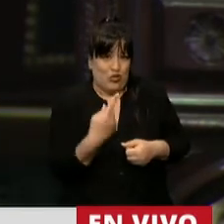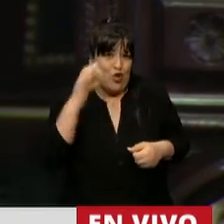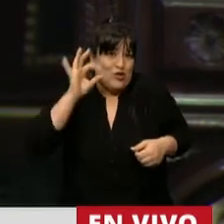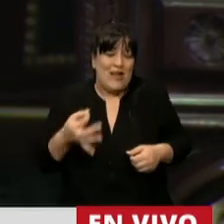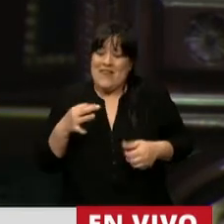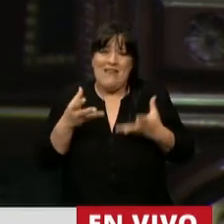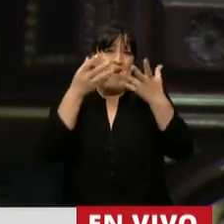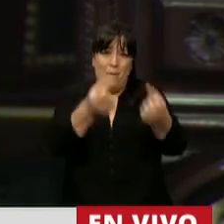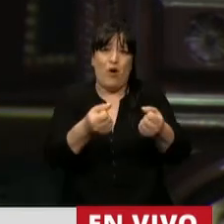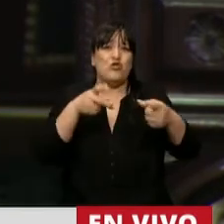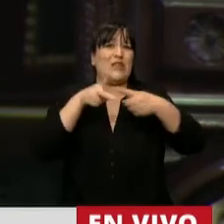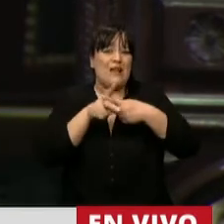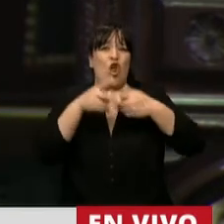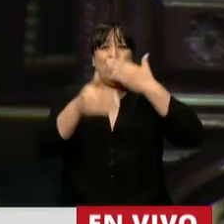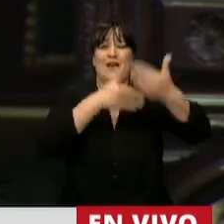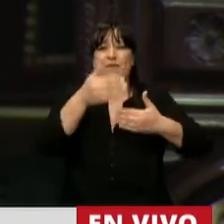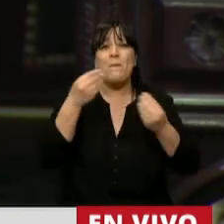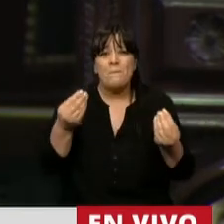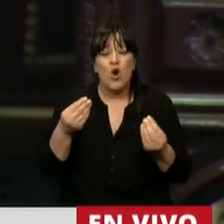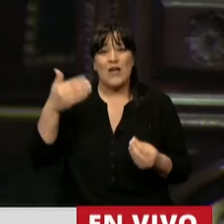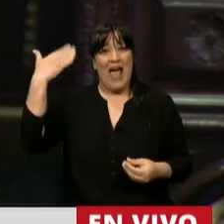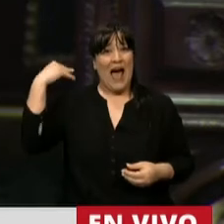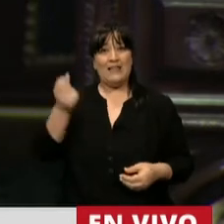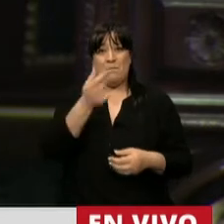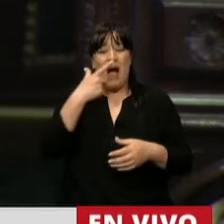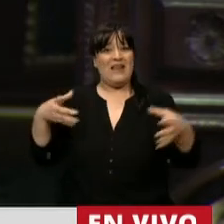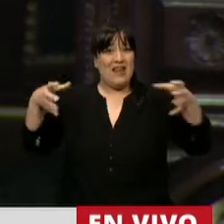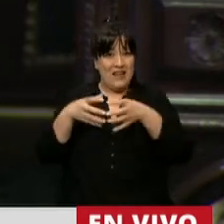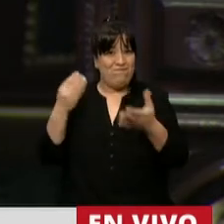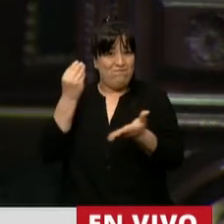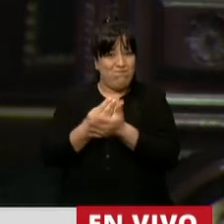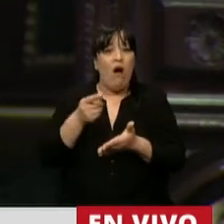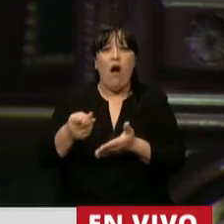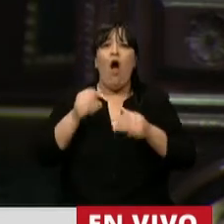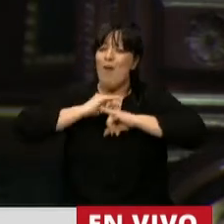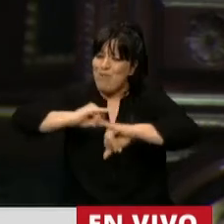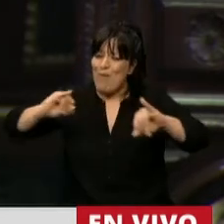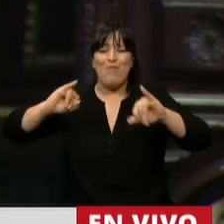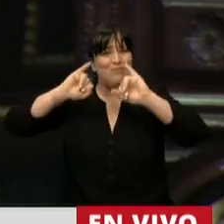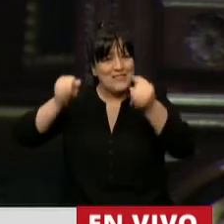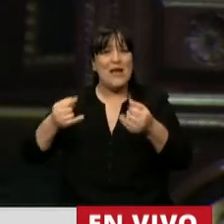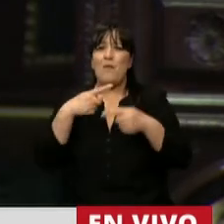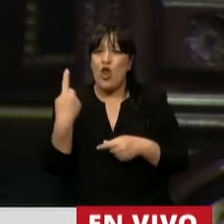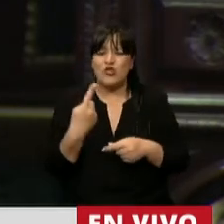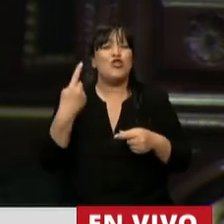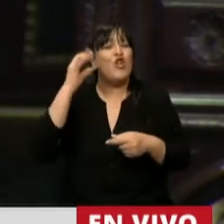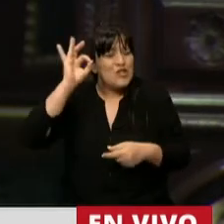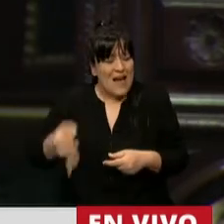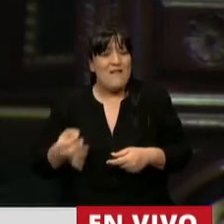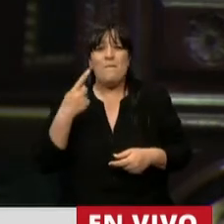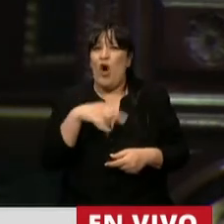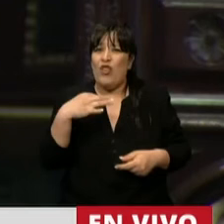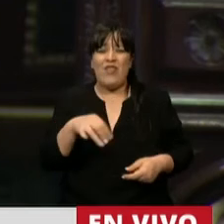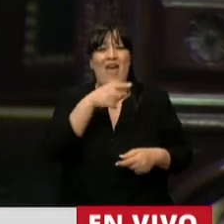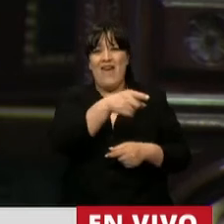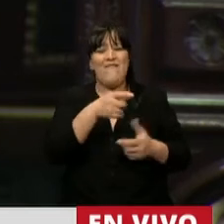este sector, un sector que durante todo nuestro gobierno habíamos promocionado porque entendemos que tiene que ser, que